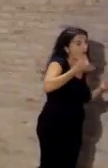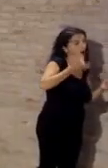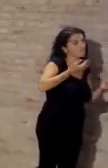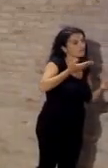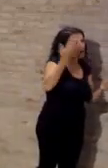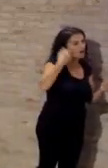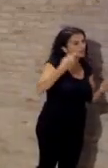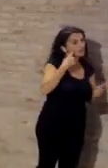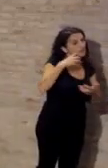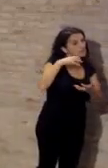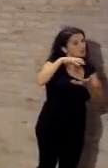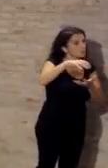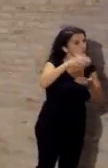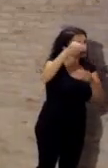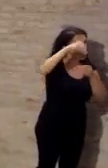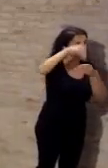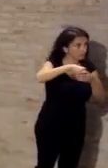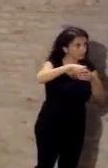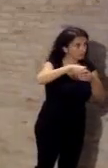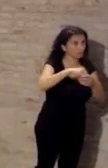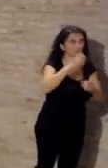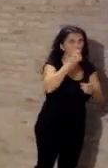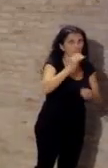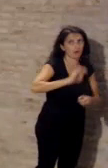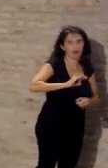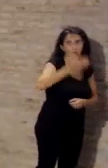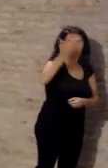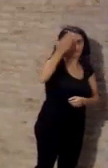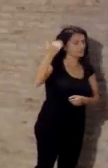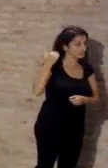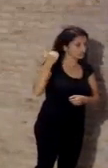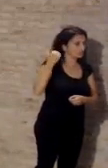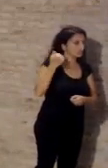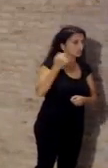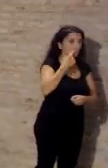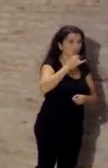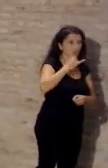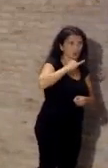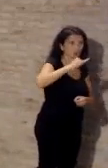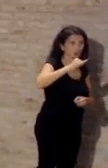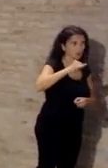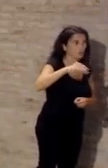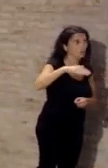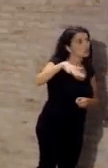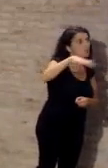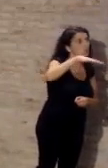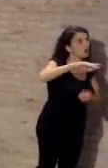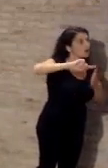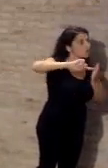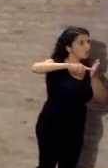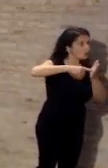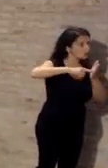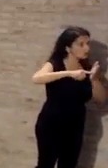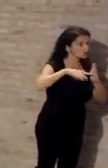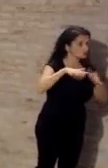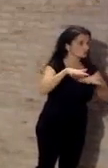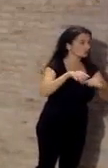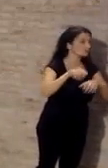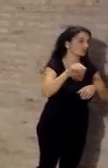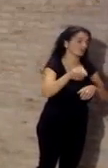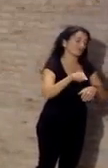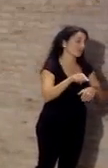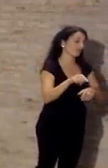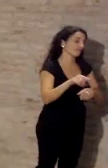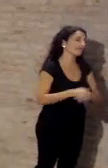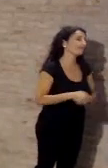sucedió como se han denunciado en muchas ocasiones Incluso el año pasado se denunció en Buenos Aires es un suceso de